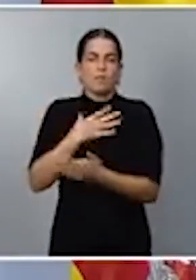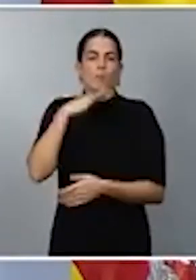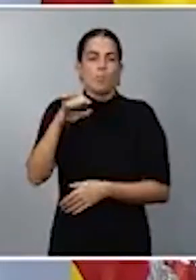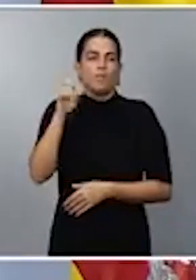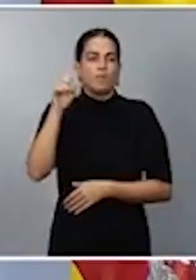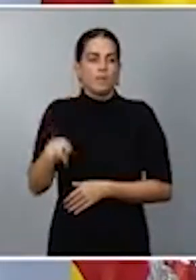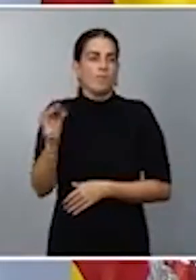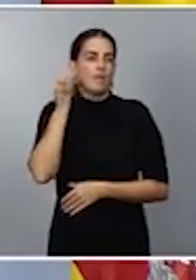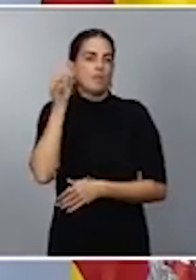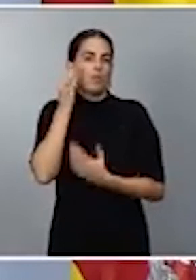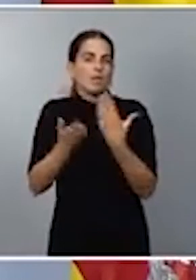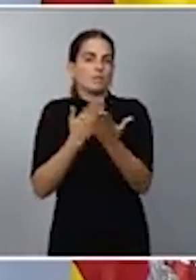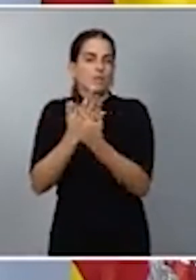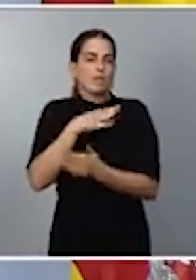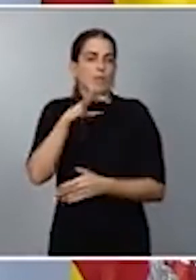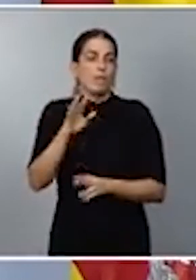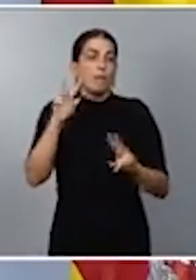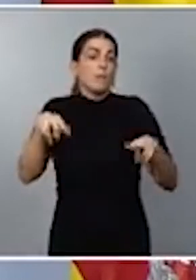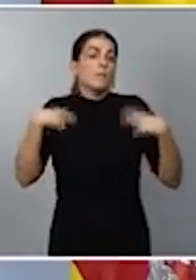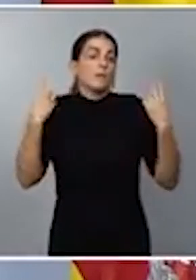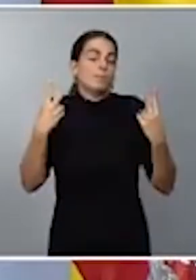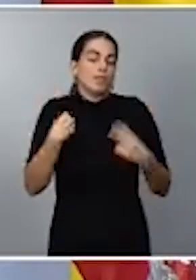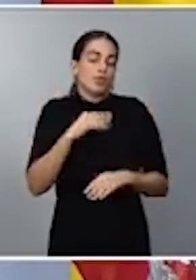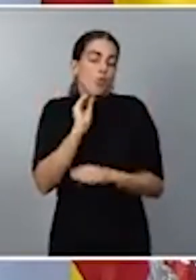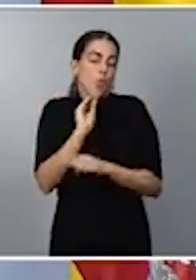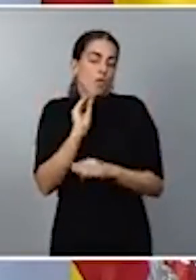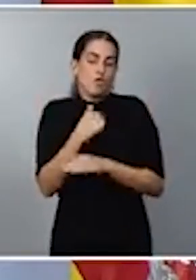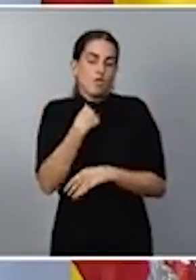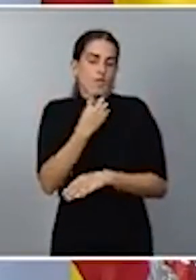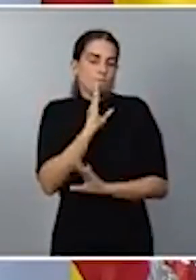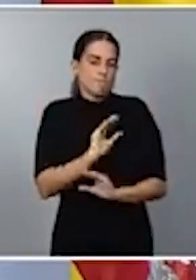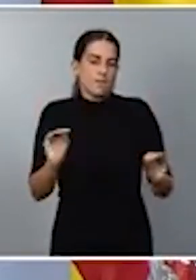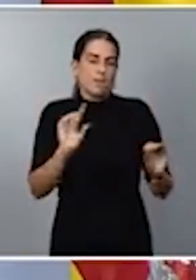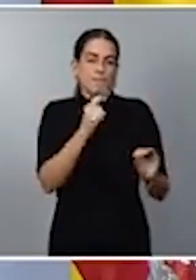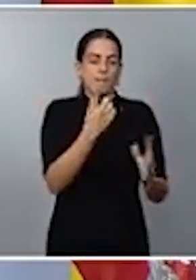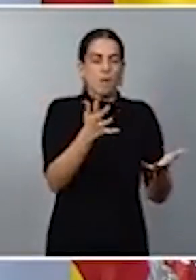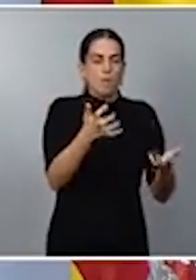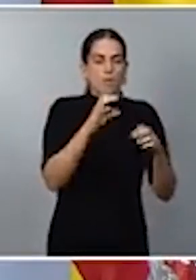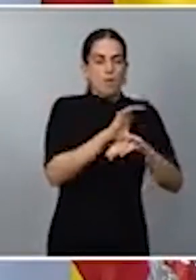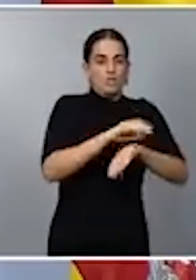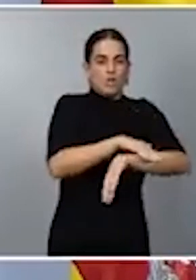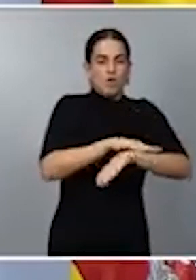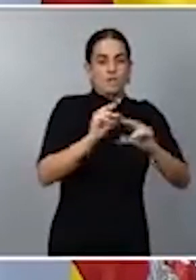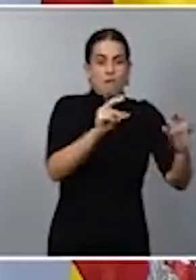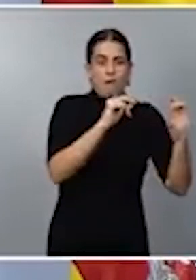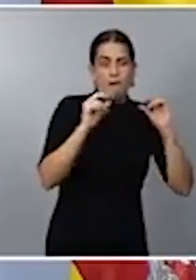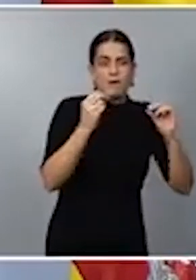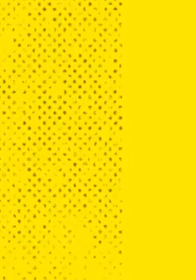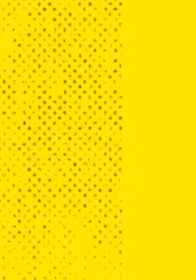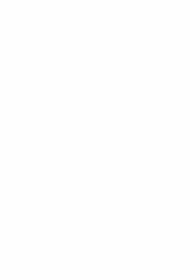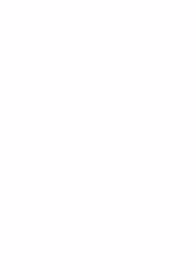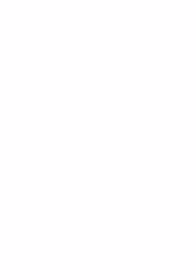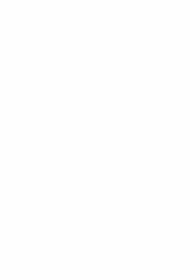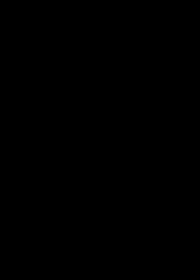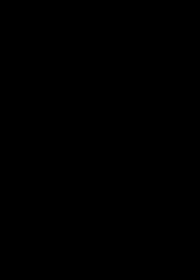de las mujeres pero me permiten ustedes por prudencia que espere a que se apruebe por el consejo de ministro esa ley de